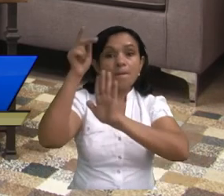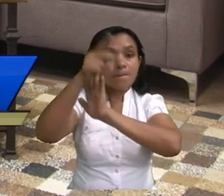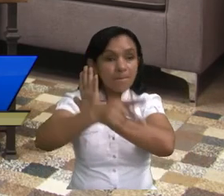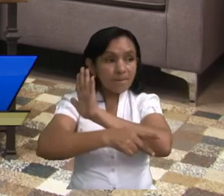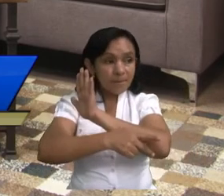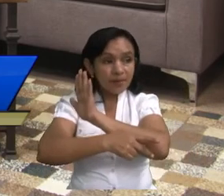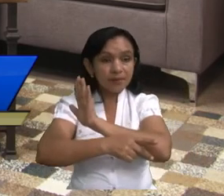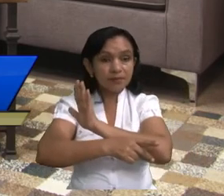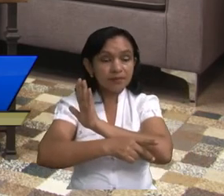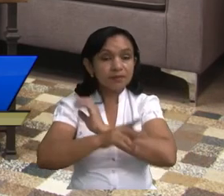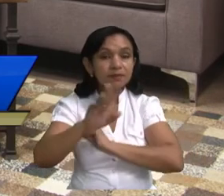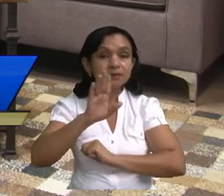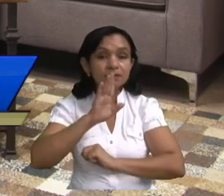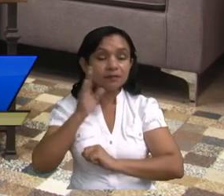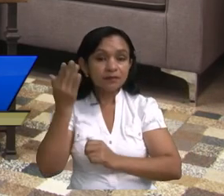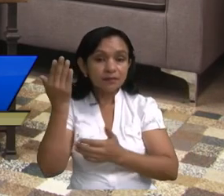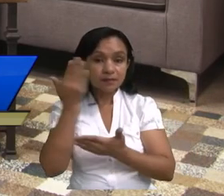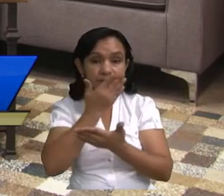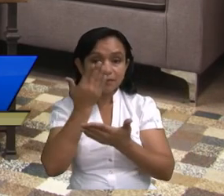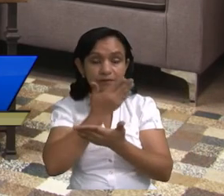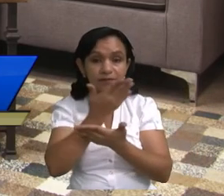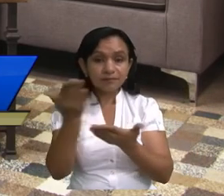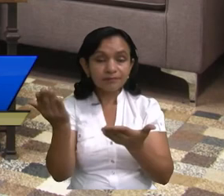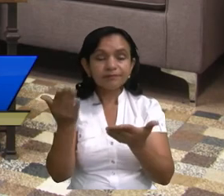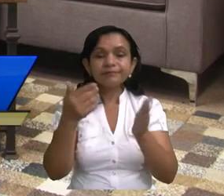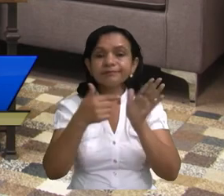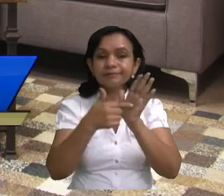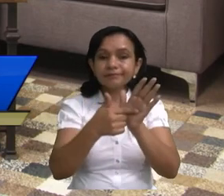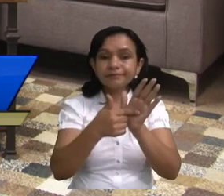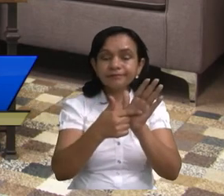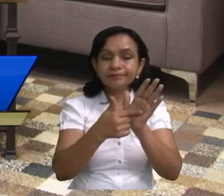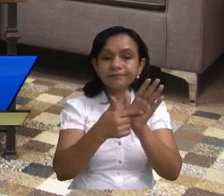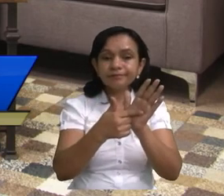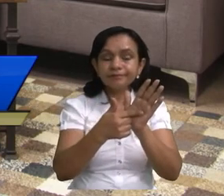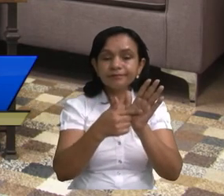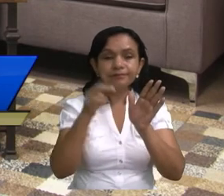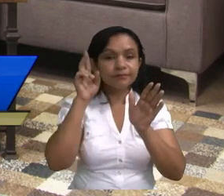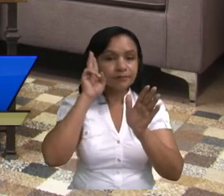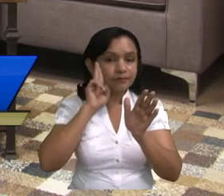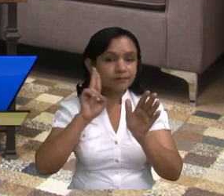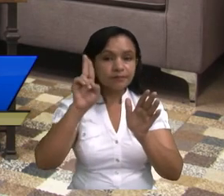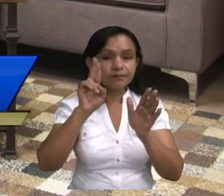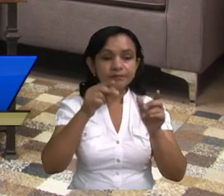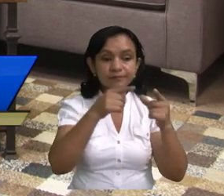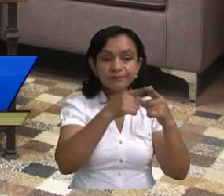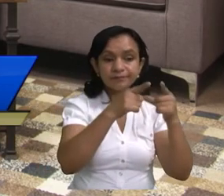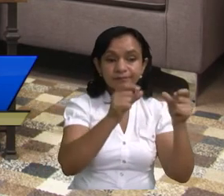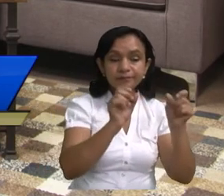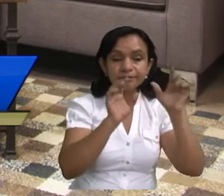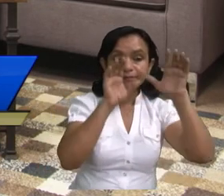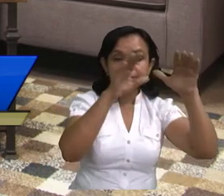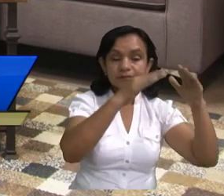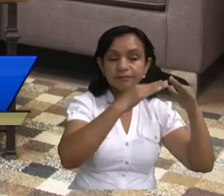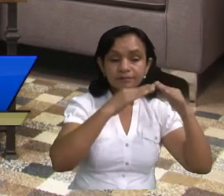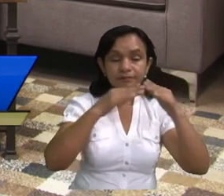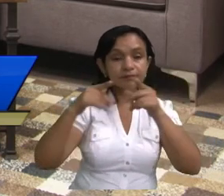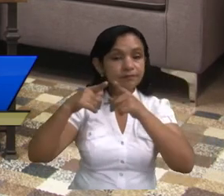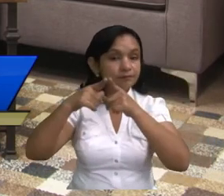nosotros hablamos, si nosotros sumamos, por ejemplo, solamente las dos UNAM, UNAM León y UNAM